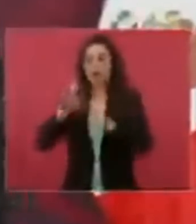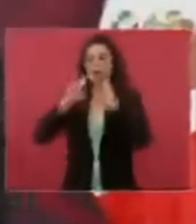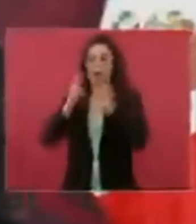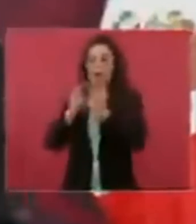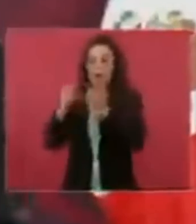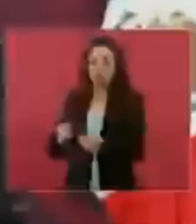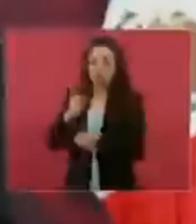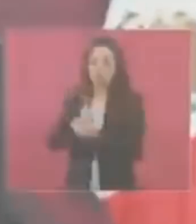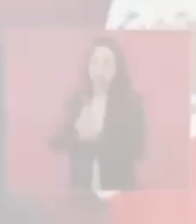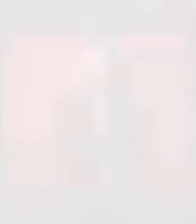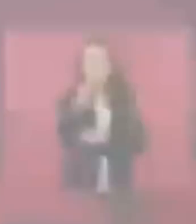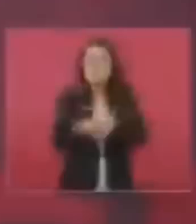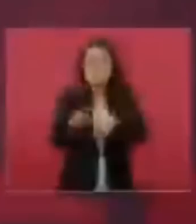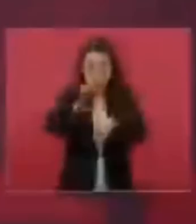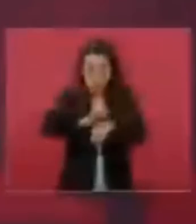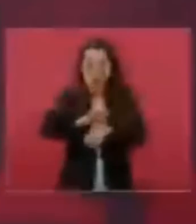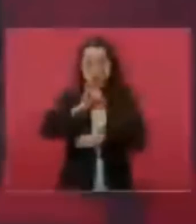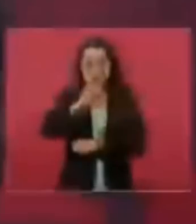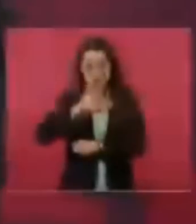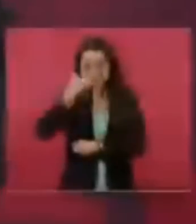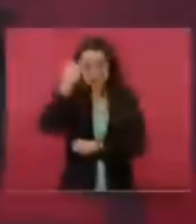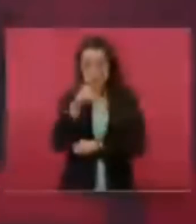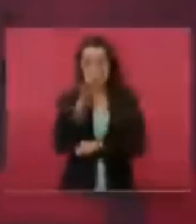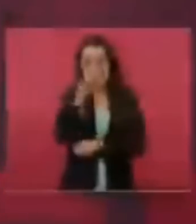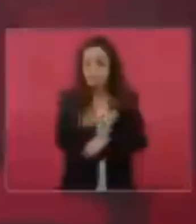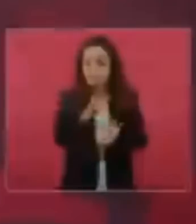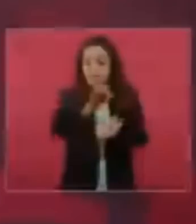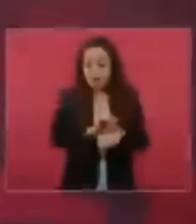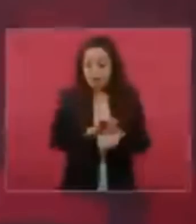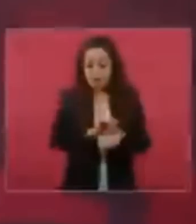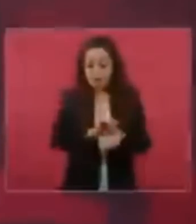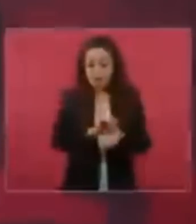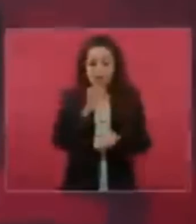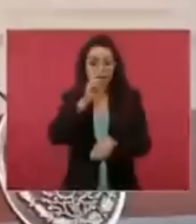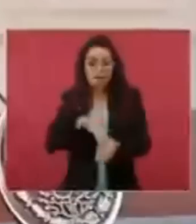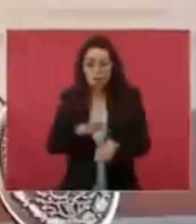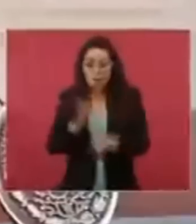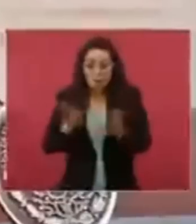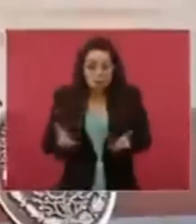es primero gabinete de seguridad, pero la señora Xóchitl,